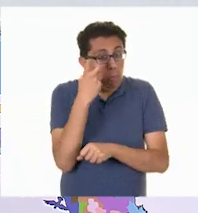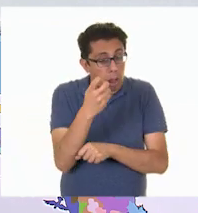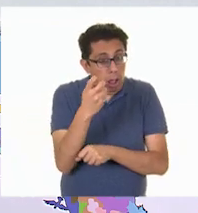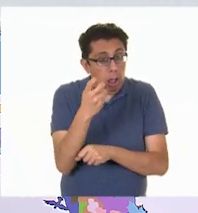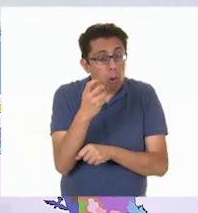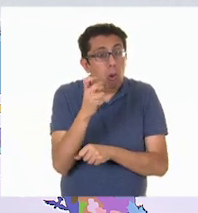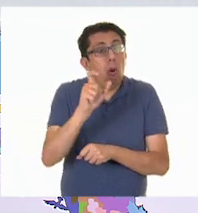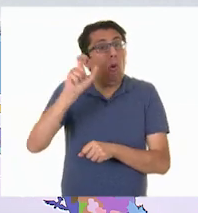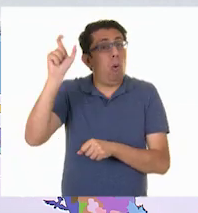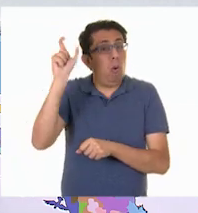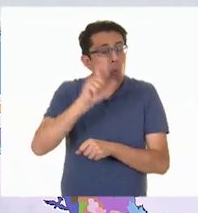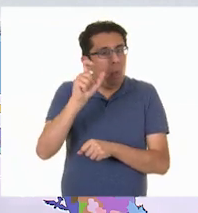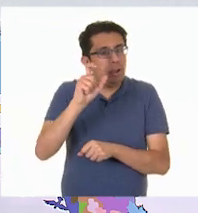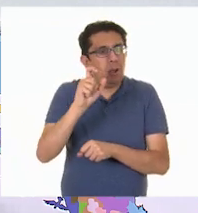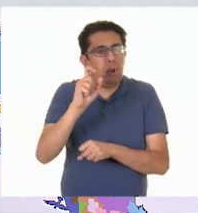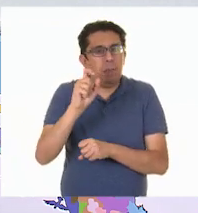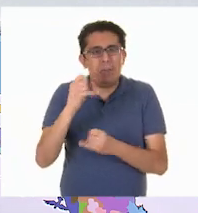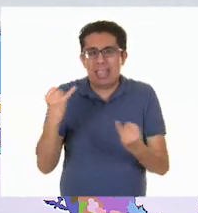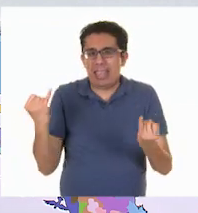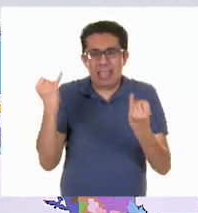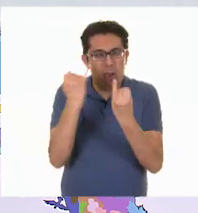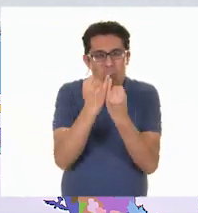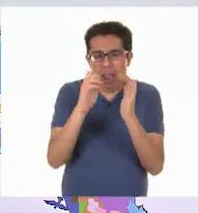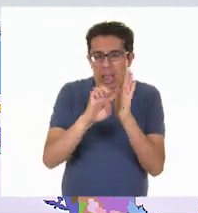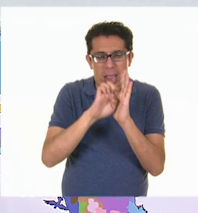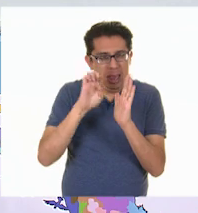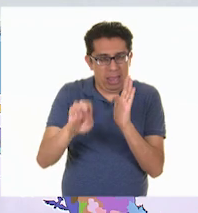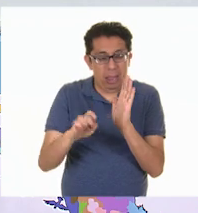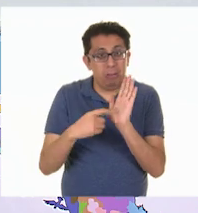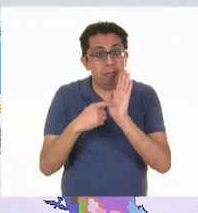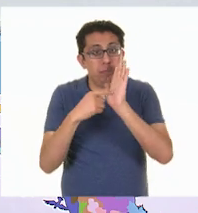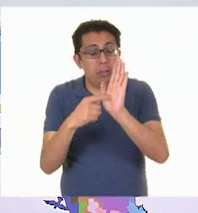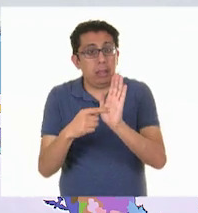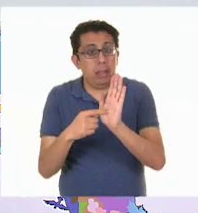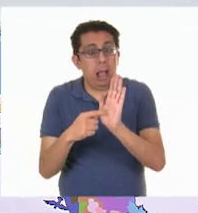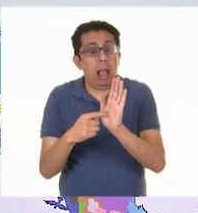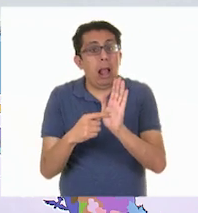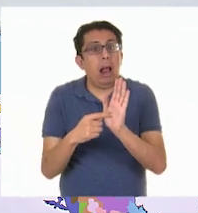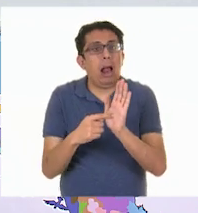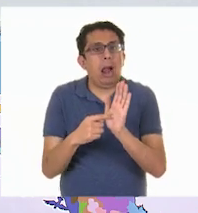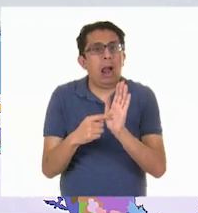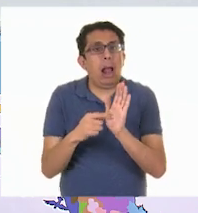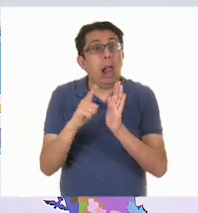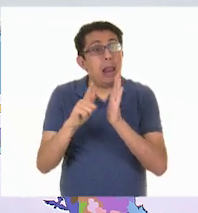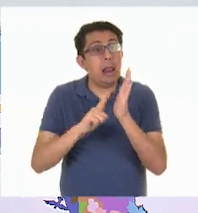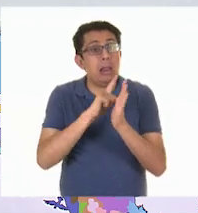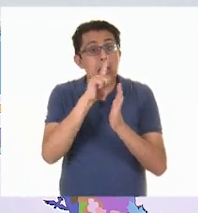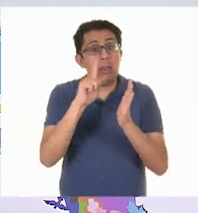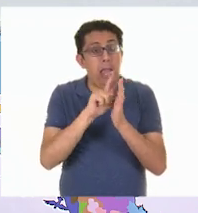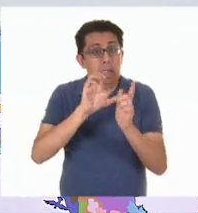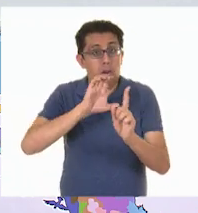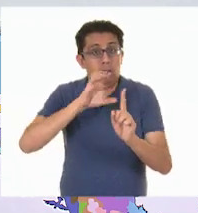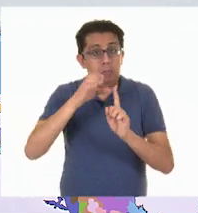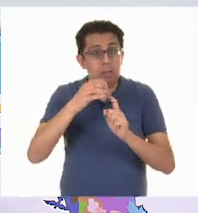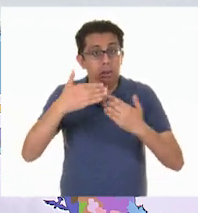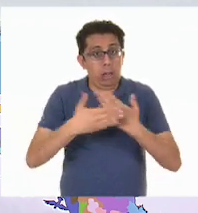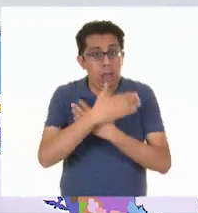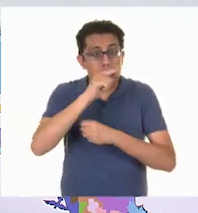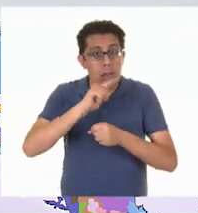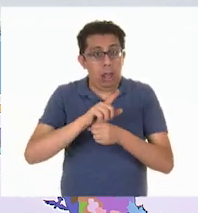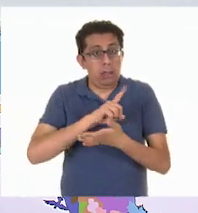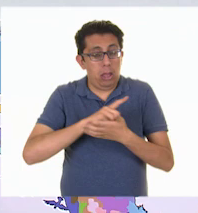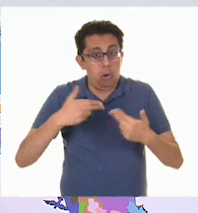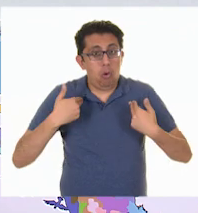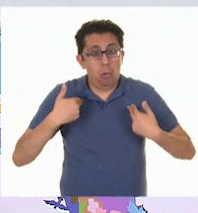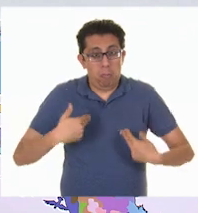con un caso como el que aquí se expuso, en el artículo 29 de la Ley de la Comisión Nacional de los Derechos Humanos,